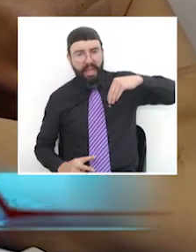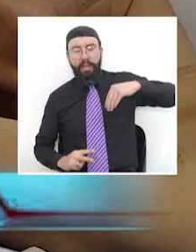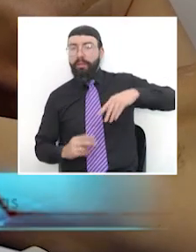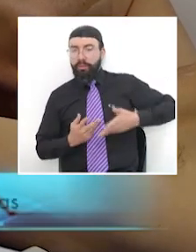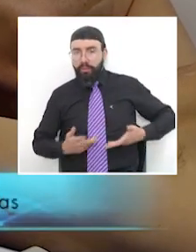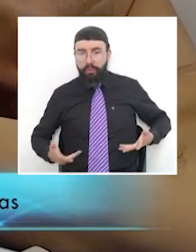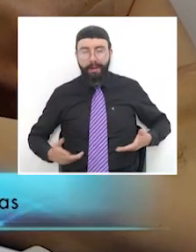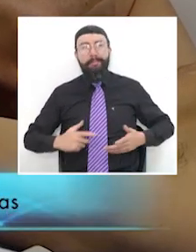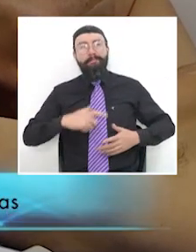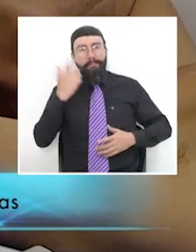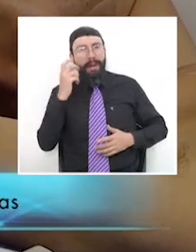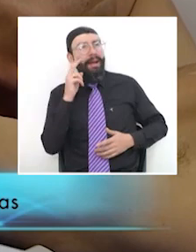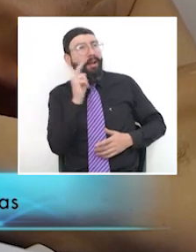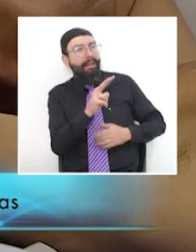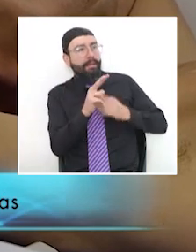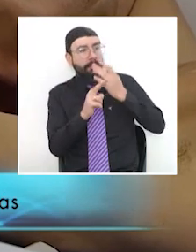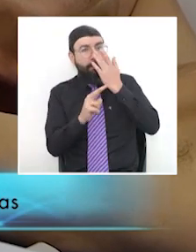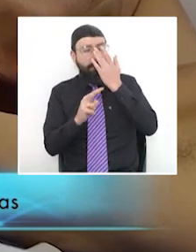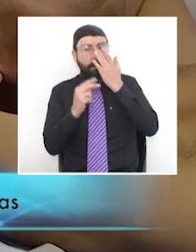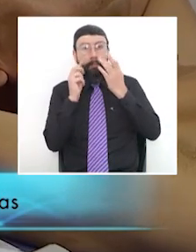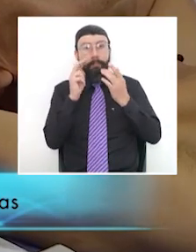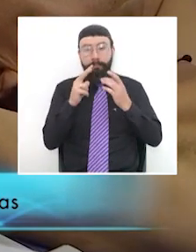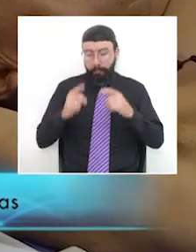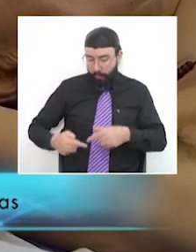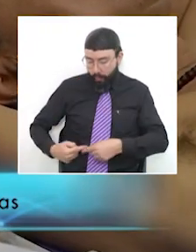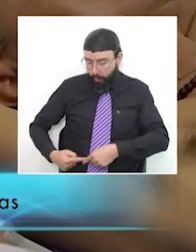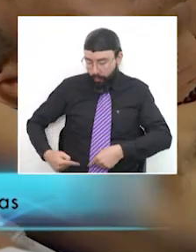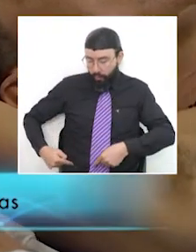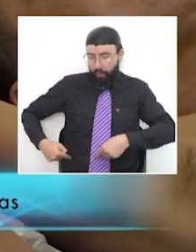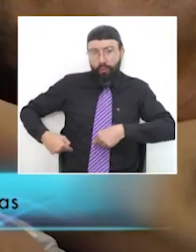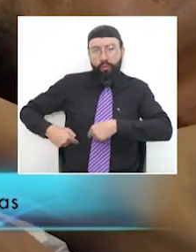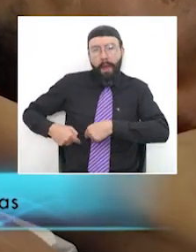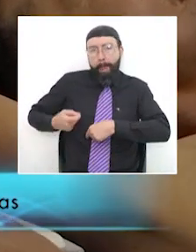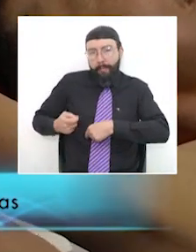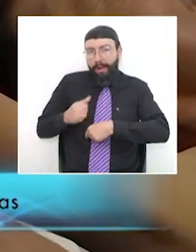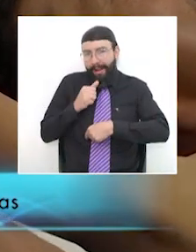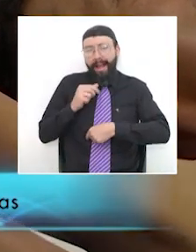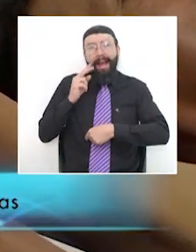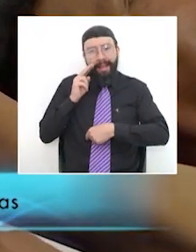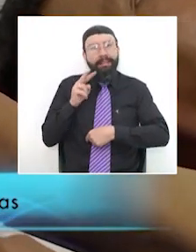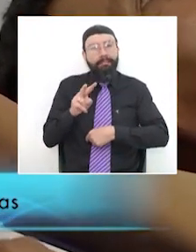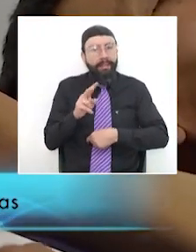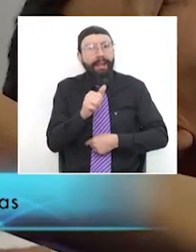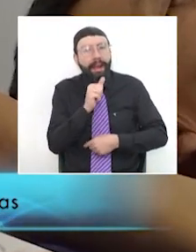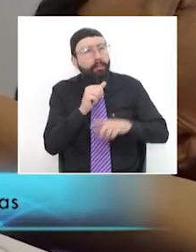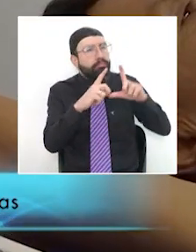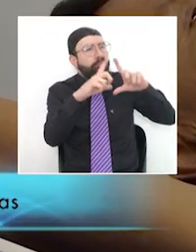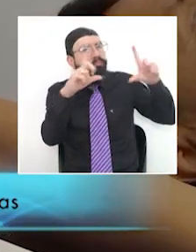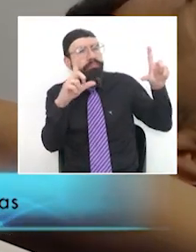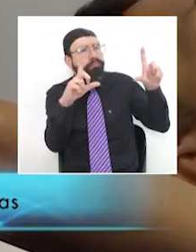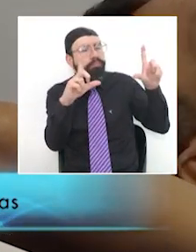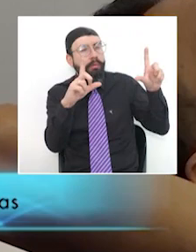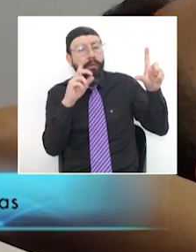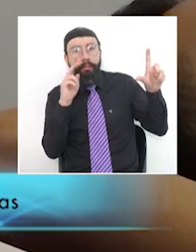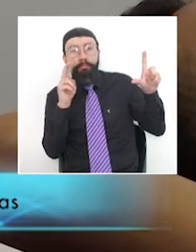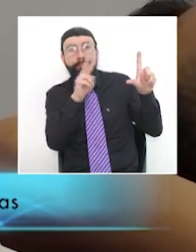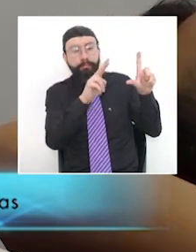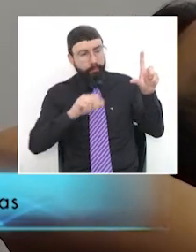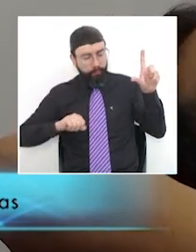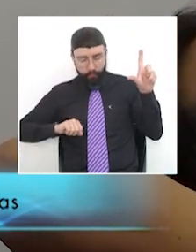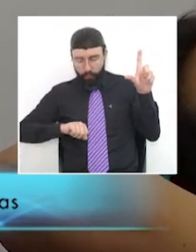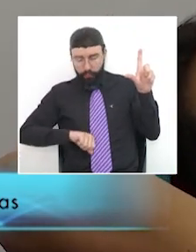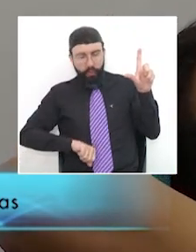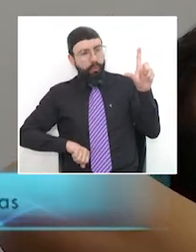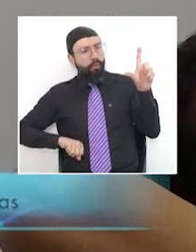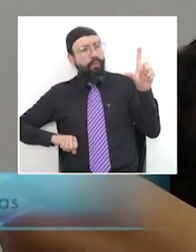blanco. Esta es la pared que es más densa, se ve más blanca. Aquí esta zona que vemos, el hígado, pues obviamente también es un